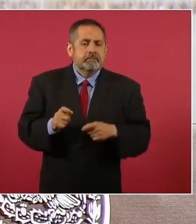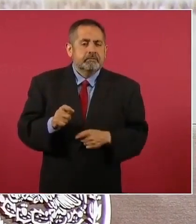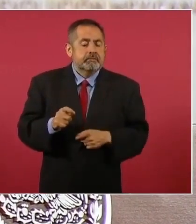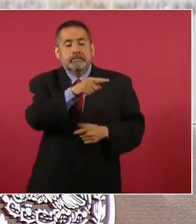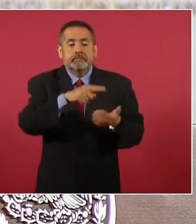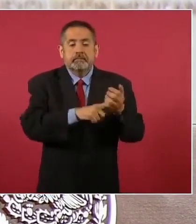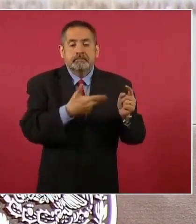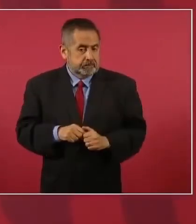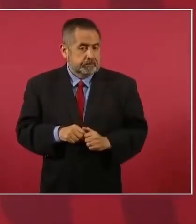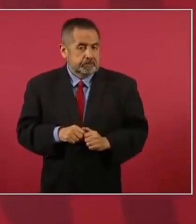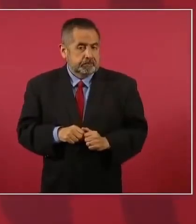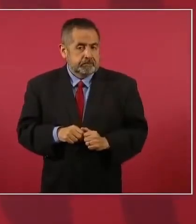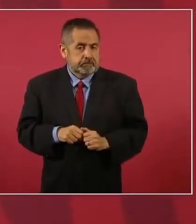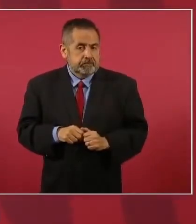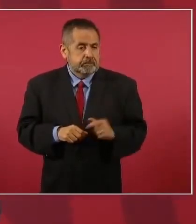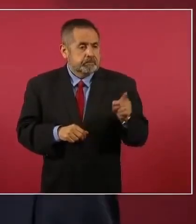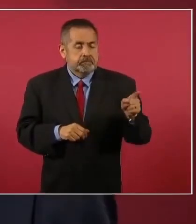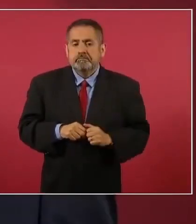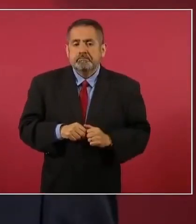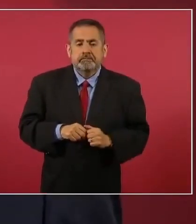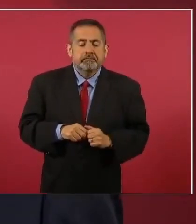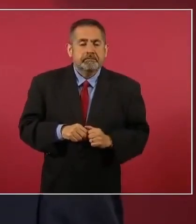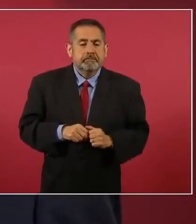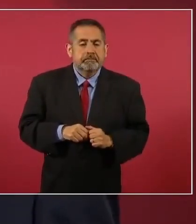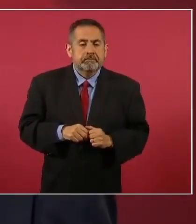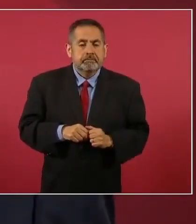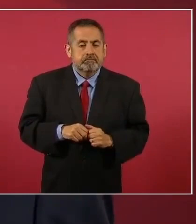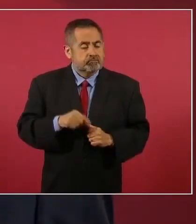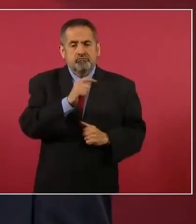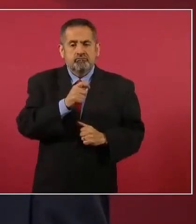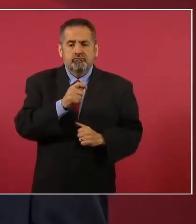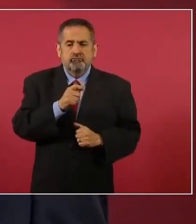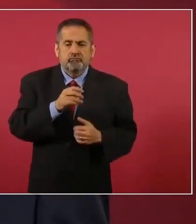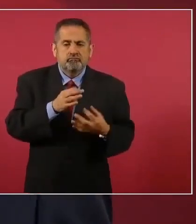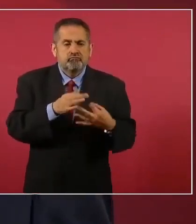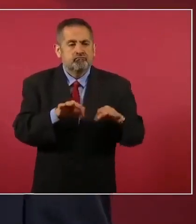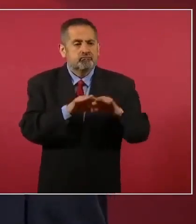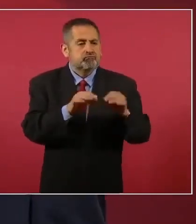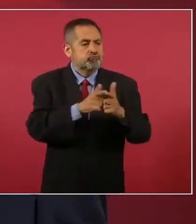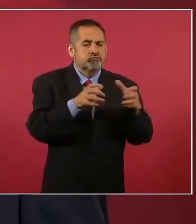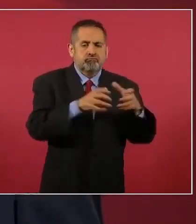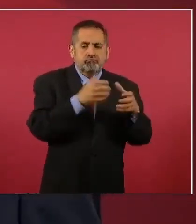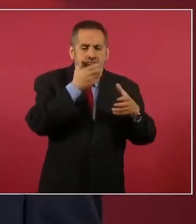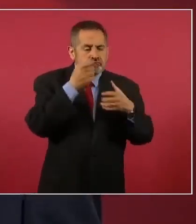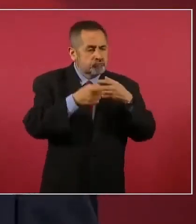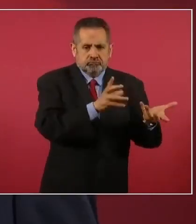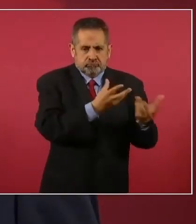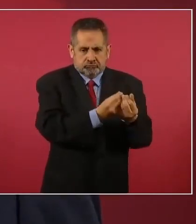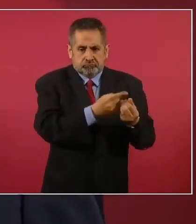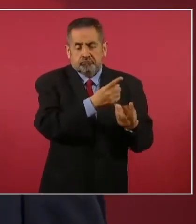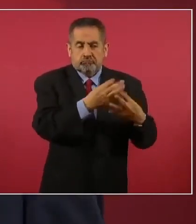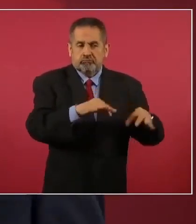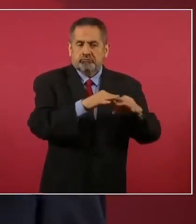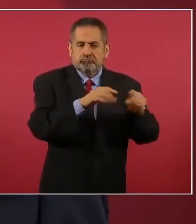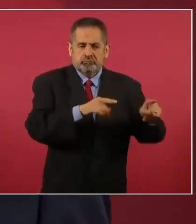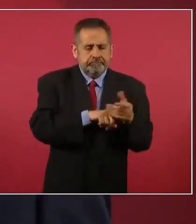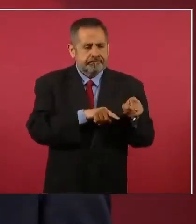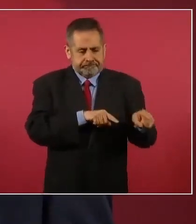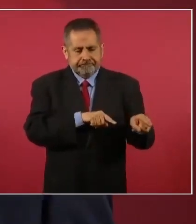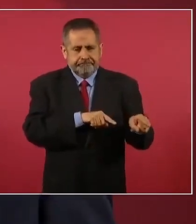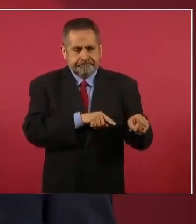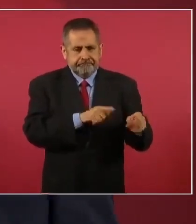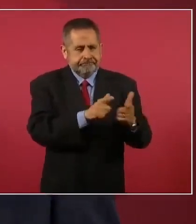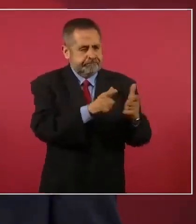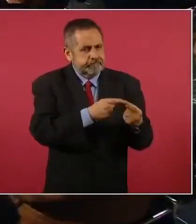presidente del INE es una pieza clave del bloque conservador en México. Él pertenece